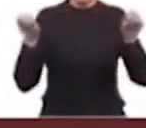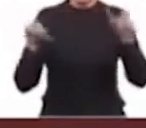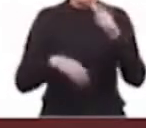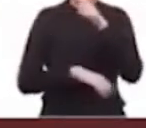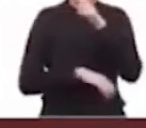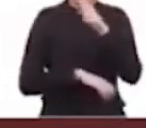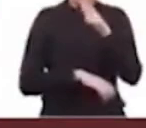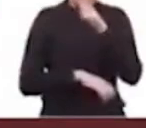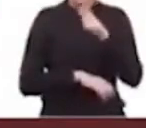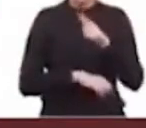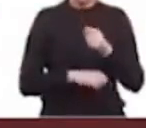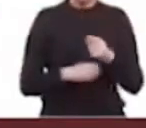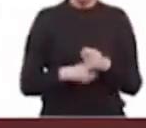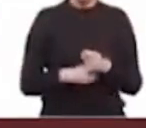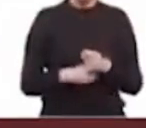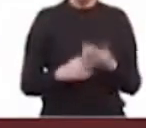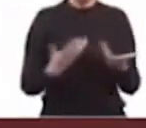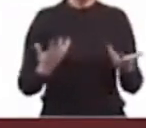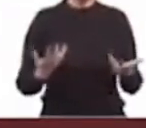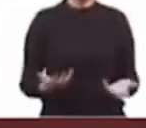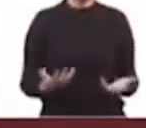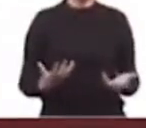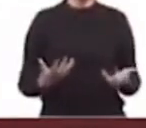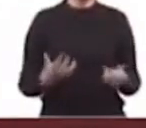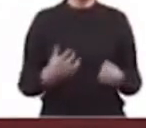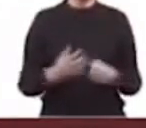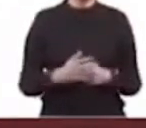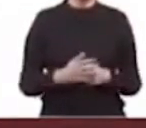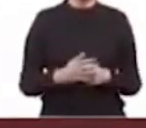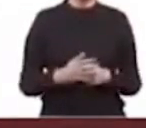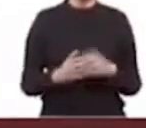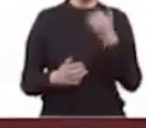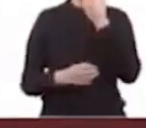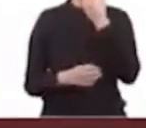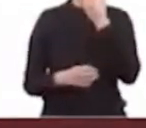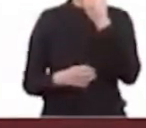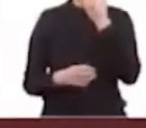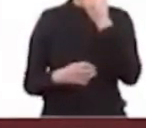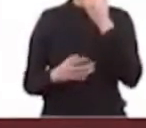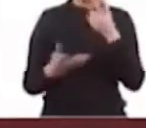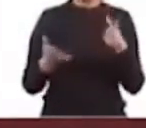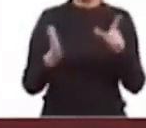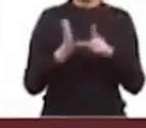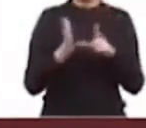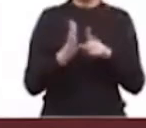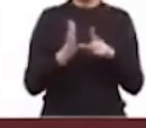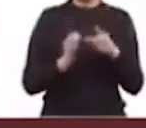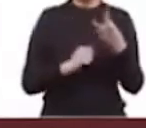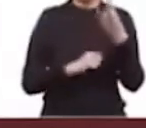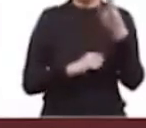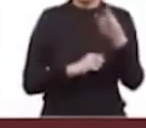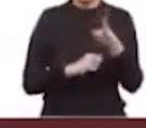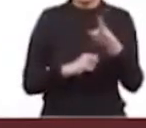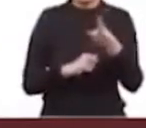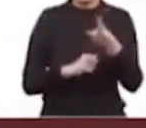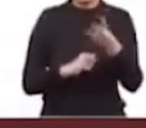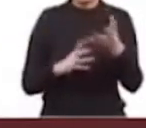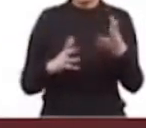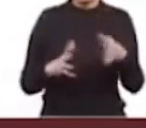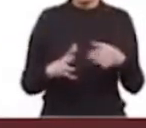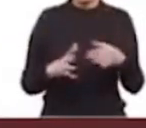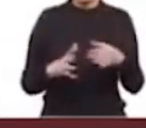de luz de baja intensidad, de bajo voltaje, en la línea 3, después de haberse